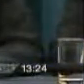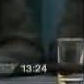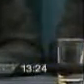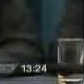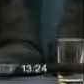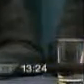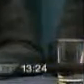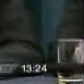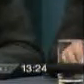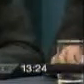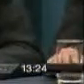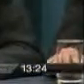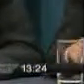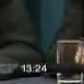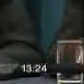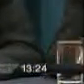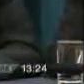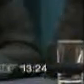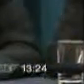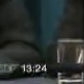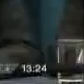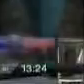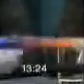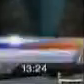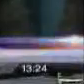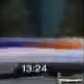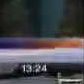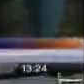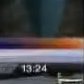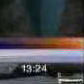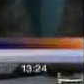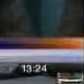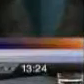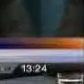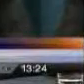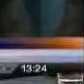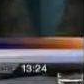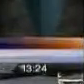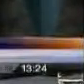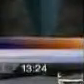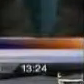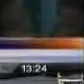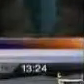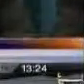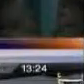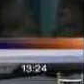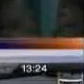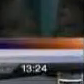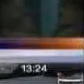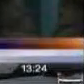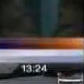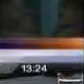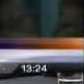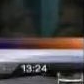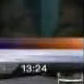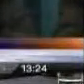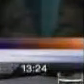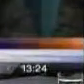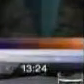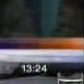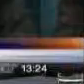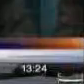de Estado del gobierno, la defensa de los comandos de Chavín de Huántar, que se produjo en una circunstancia